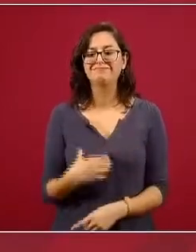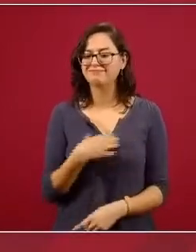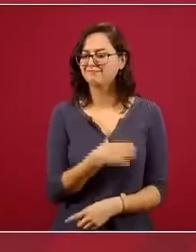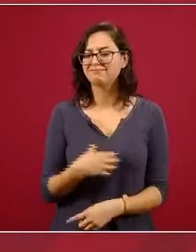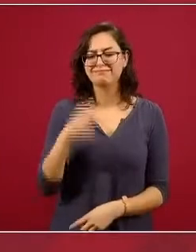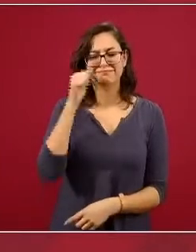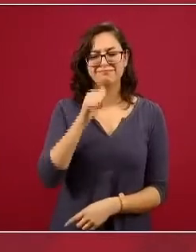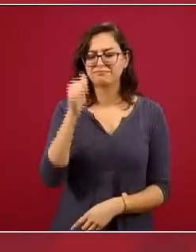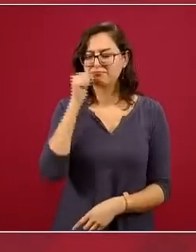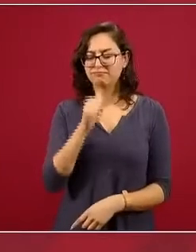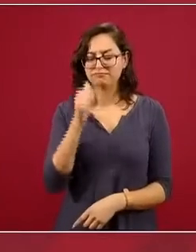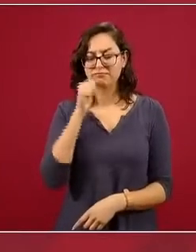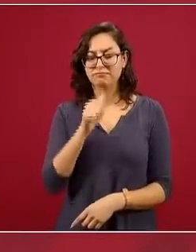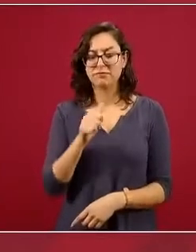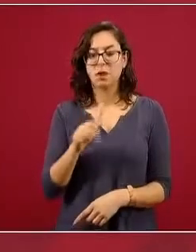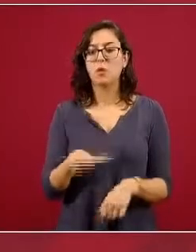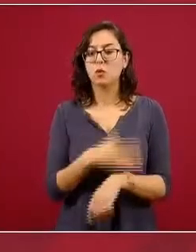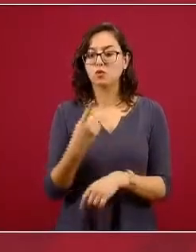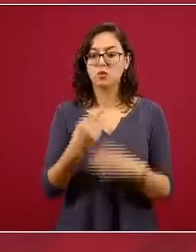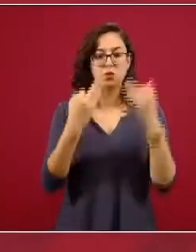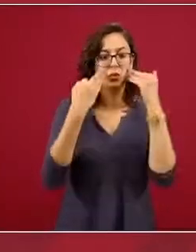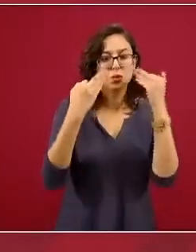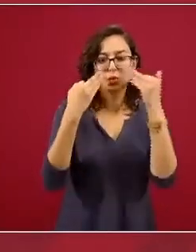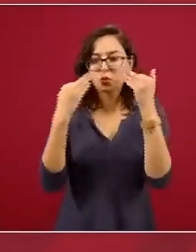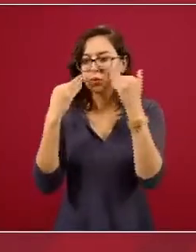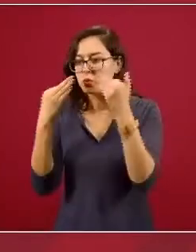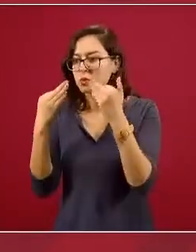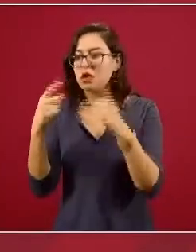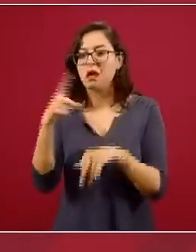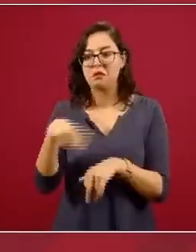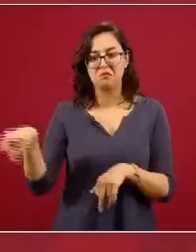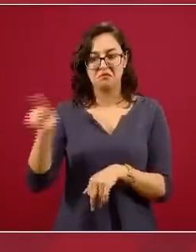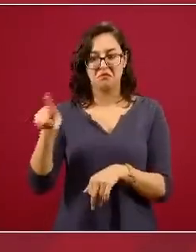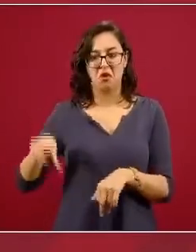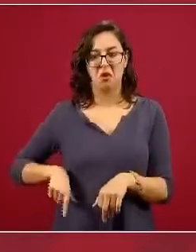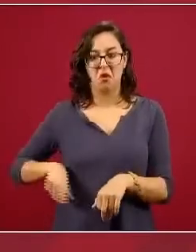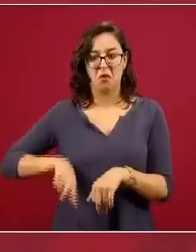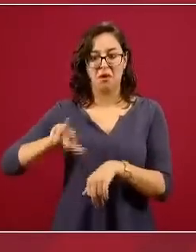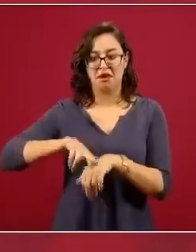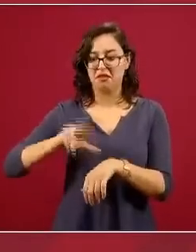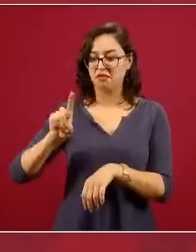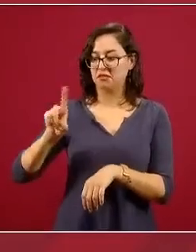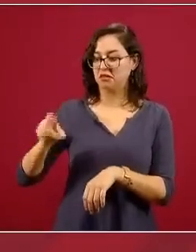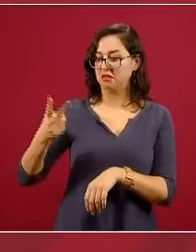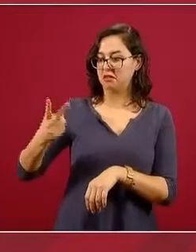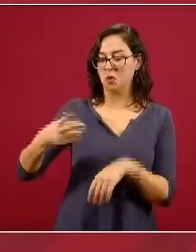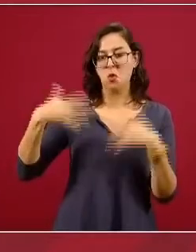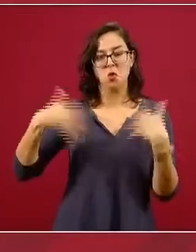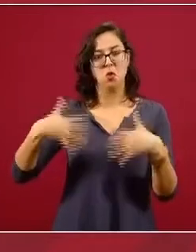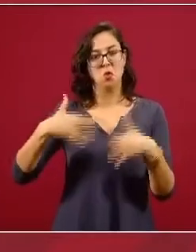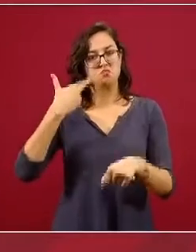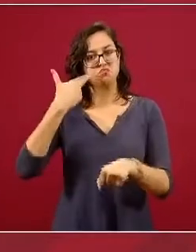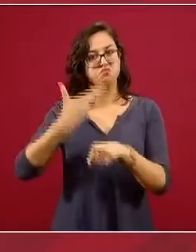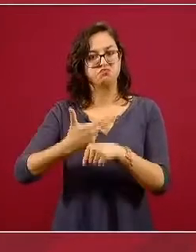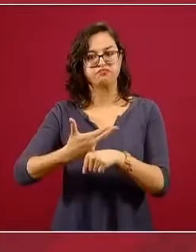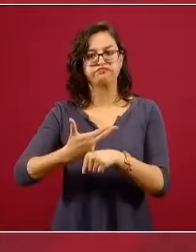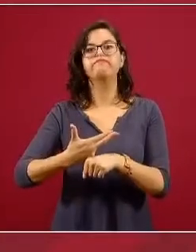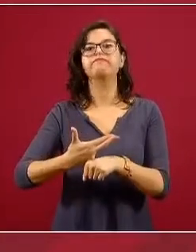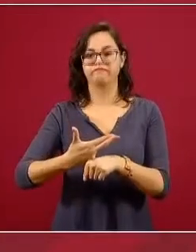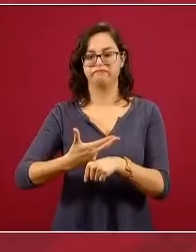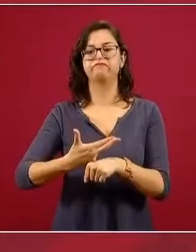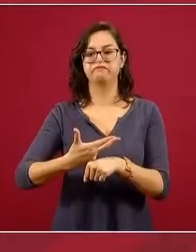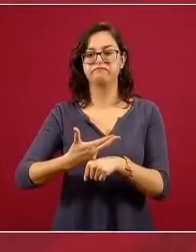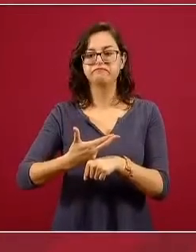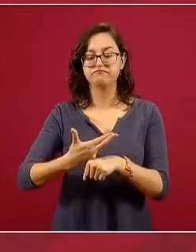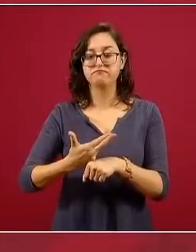reconfortados de constatar el gran sentido de responsabilidad que tienen los mandatarios estatales